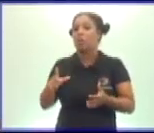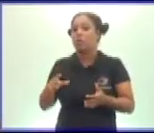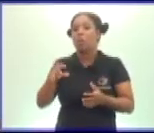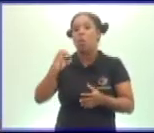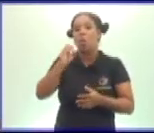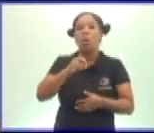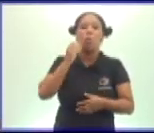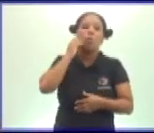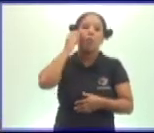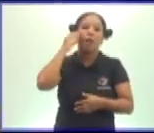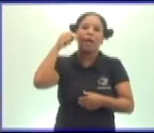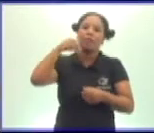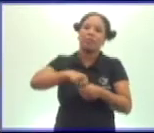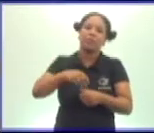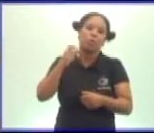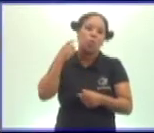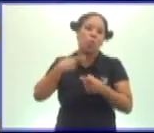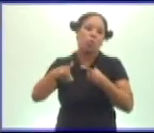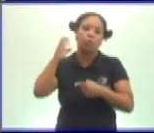gas.